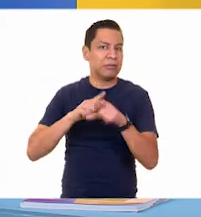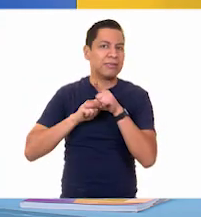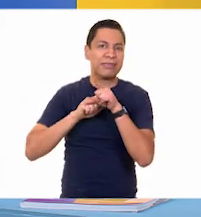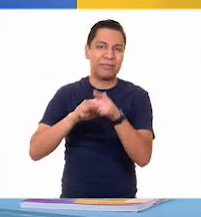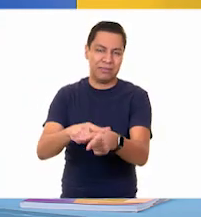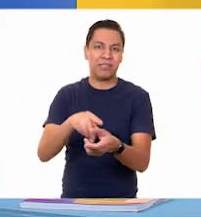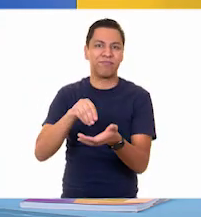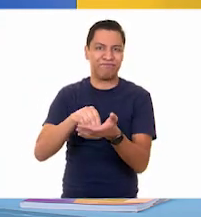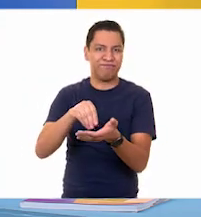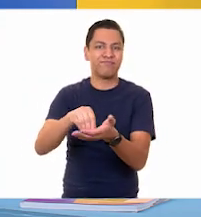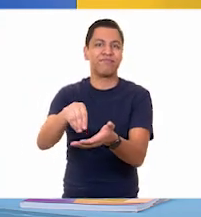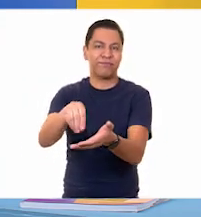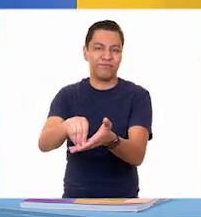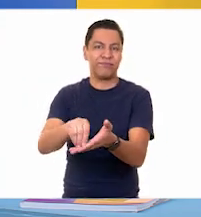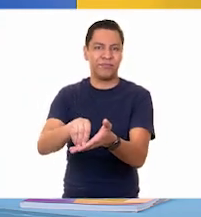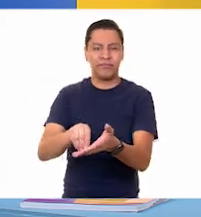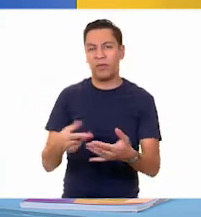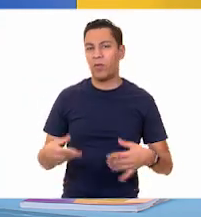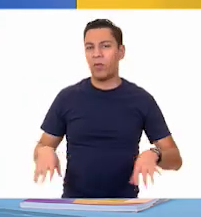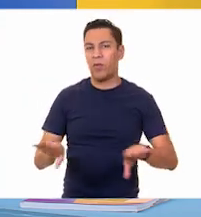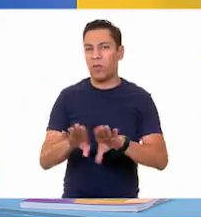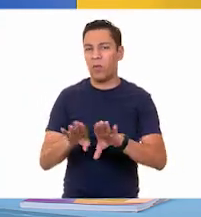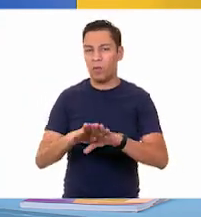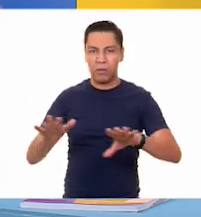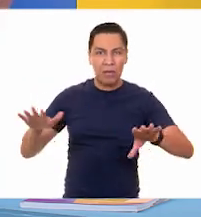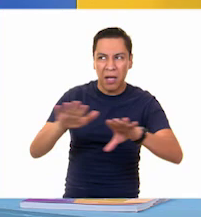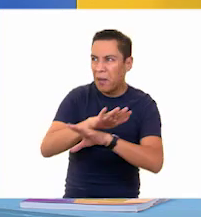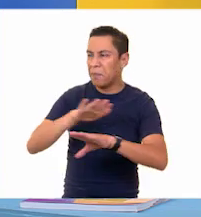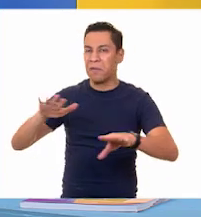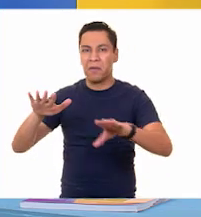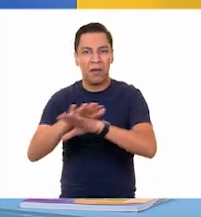nuestros días y ha impulsado transformaciones